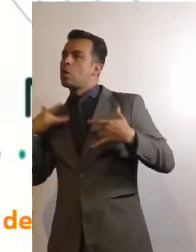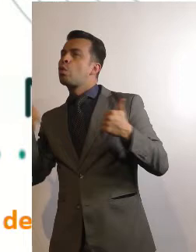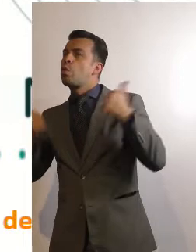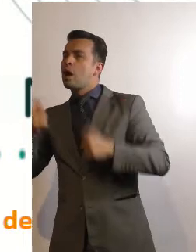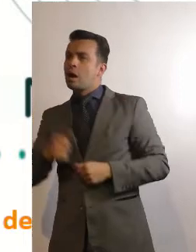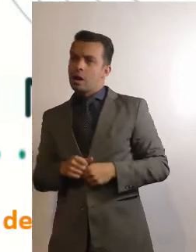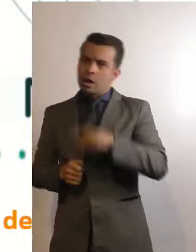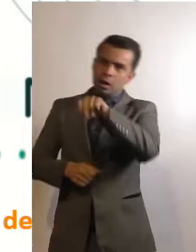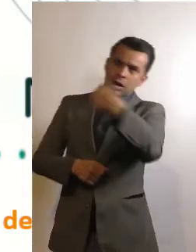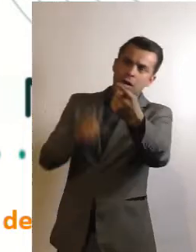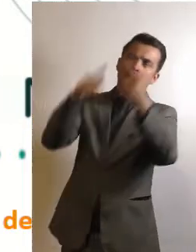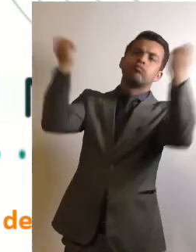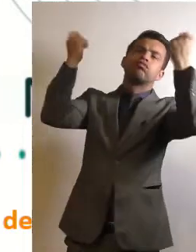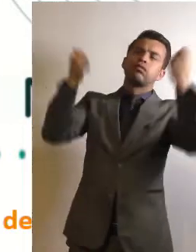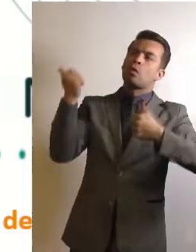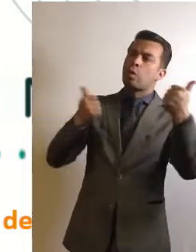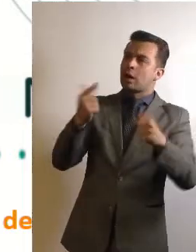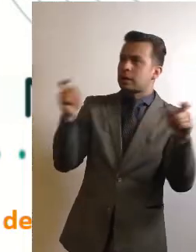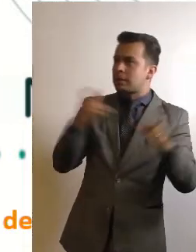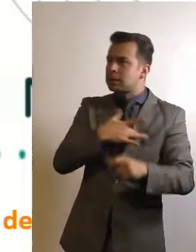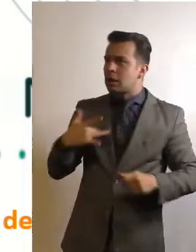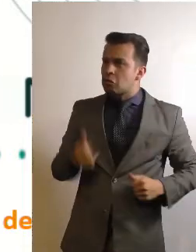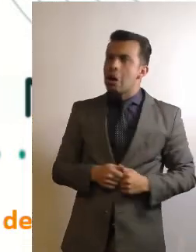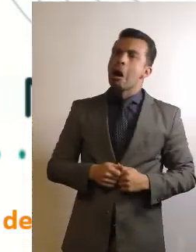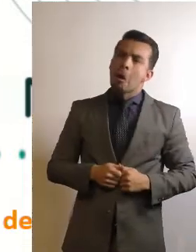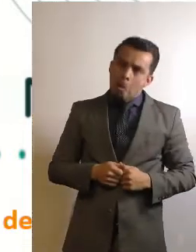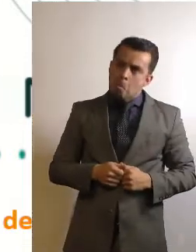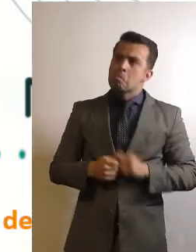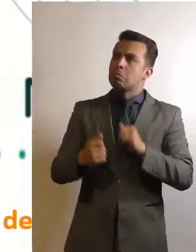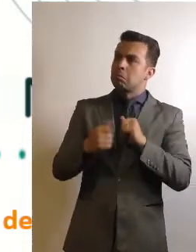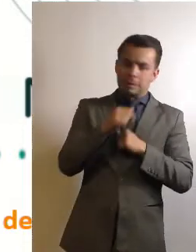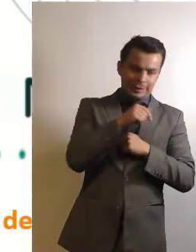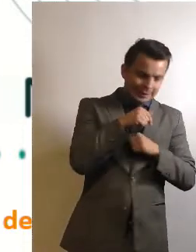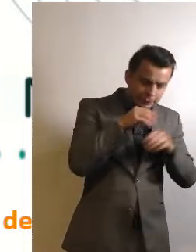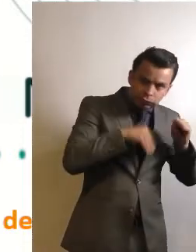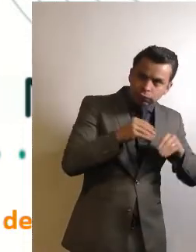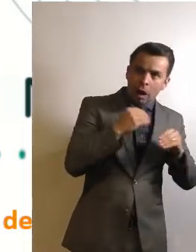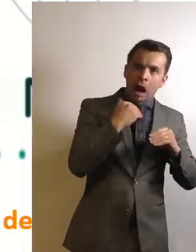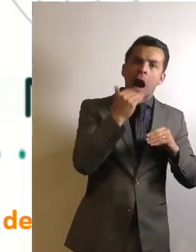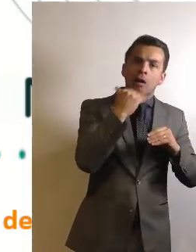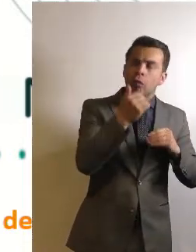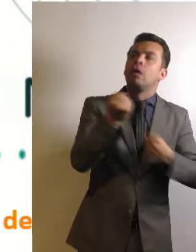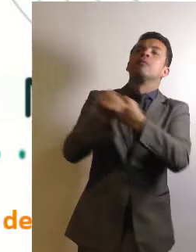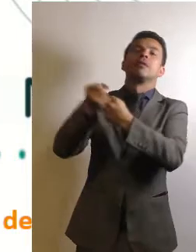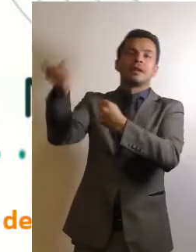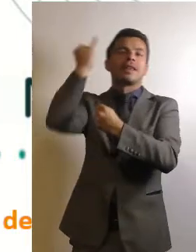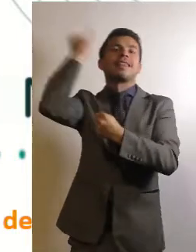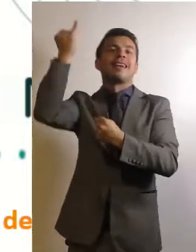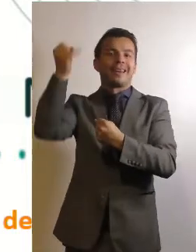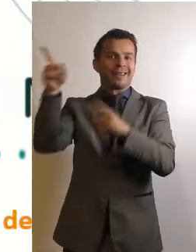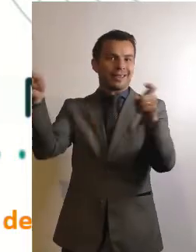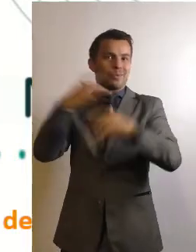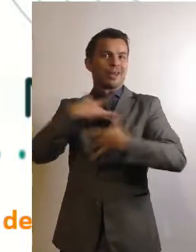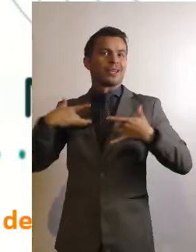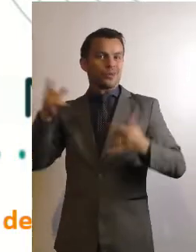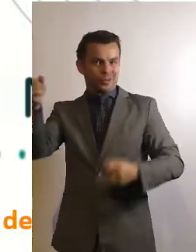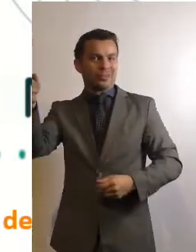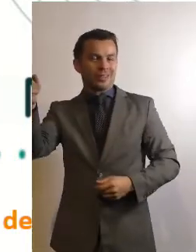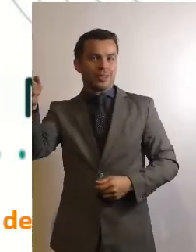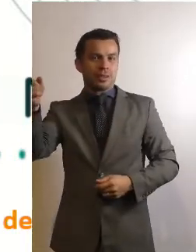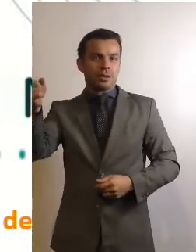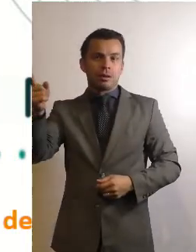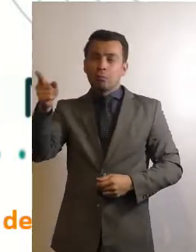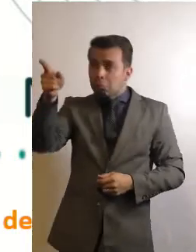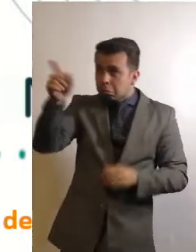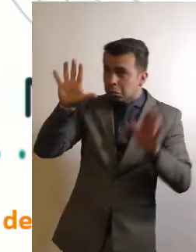el poder aportar desde la academia en cómo pues estos proyectos pues pueden